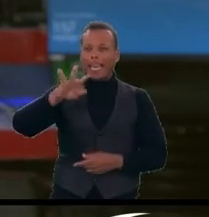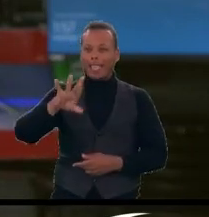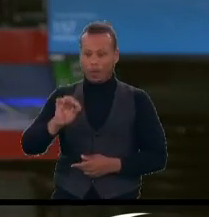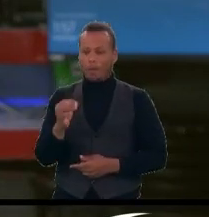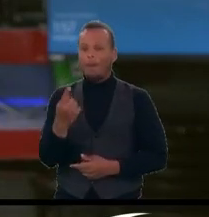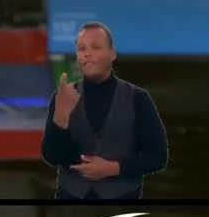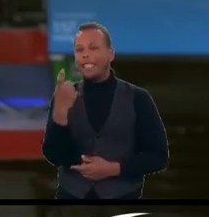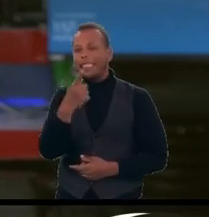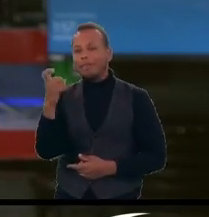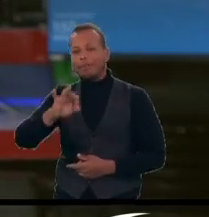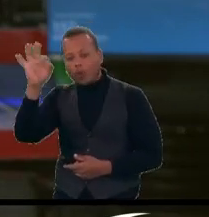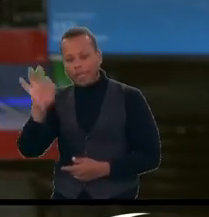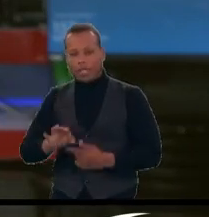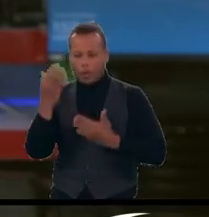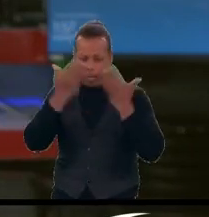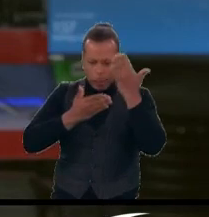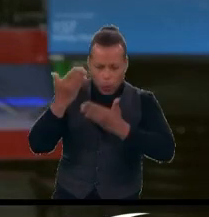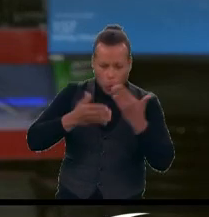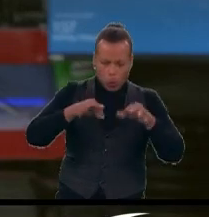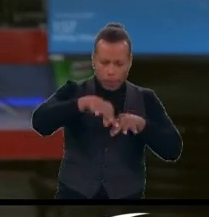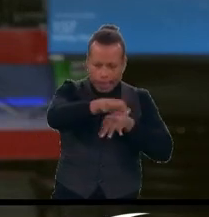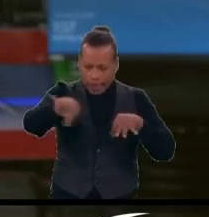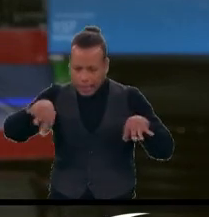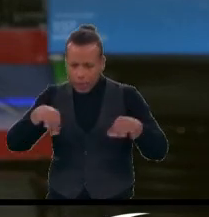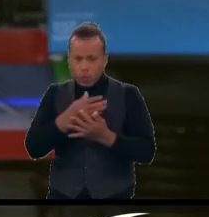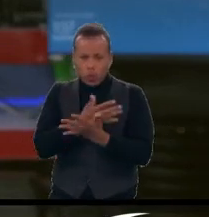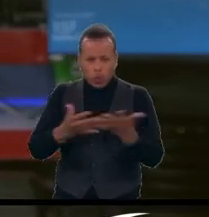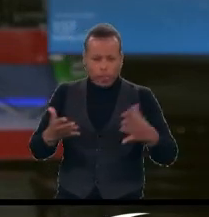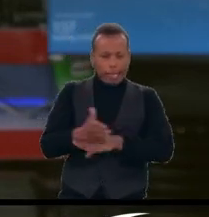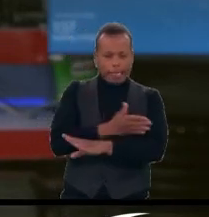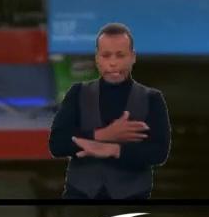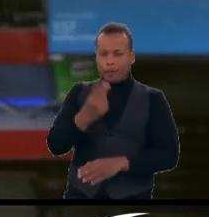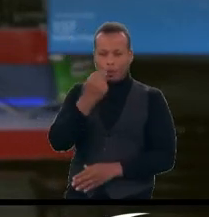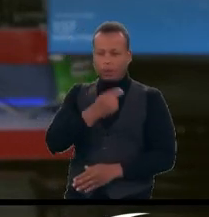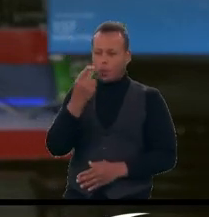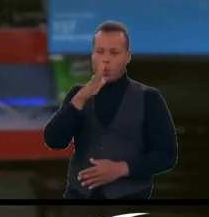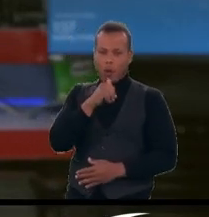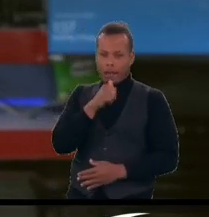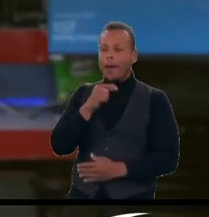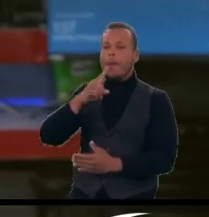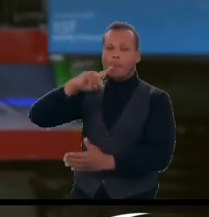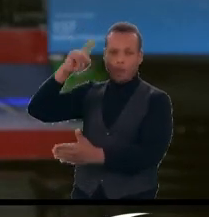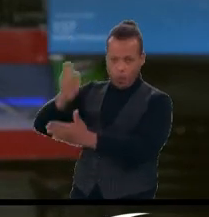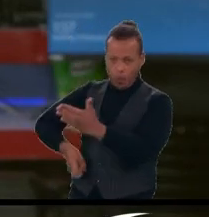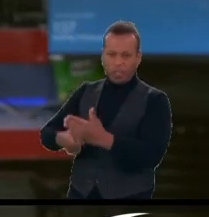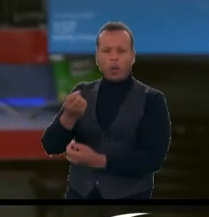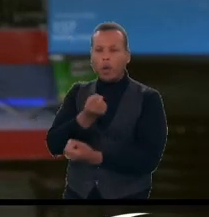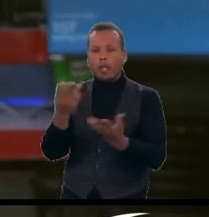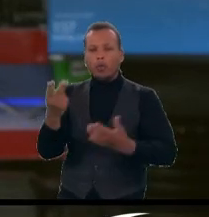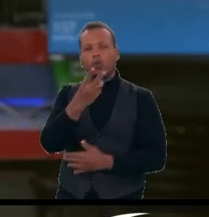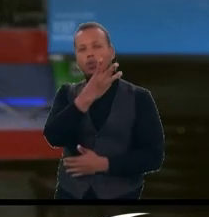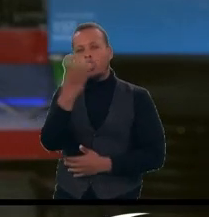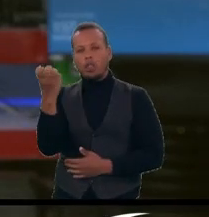y diseños en los tiempos que se habían comprometido. La millonaria multa asciende a los 812 millones de pesos.